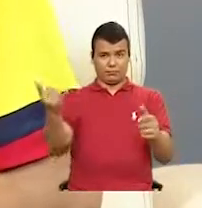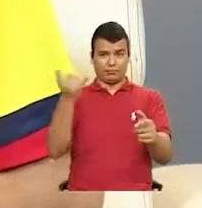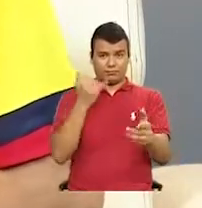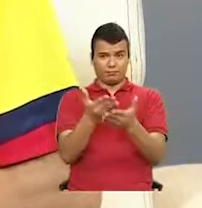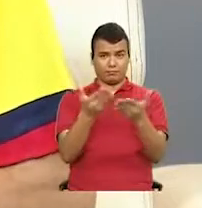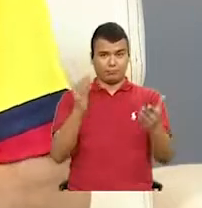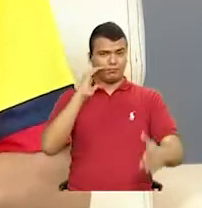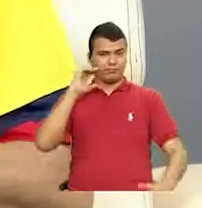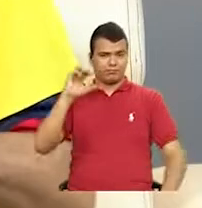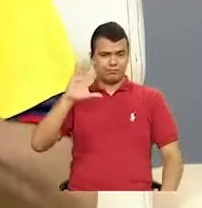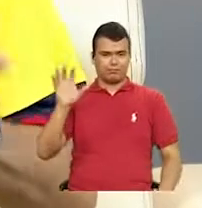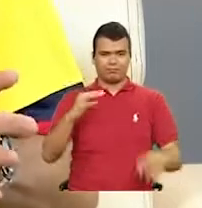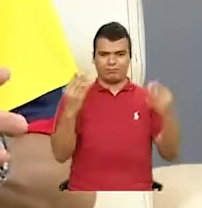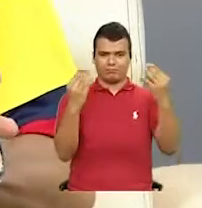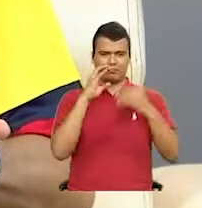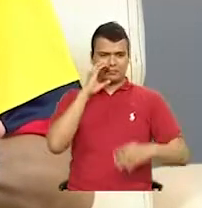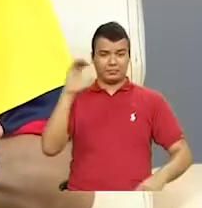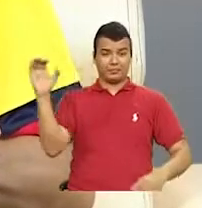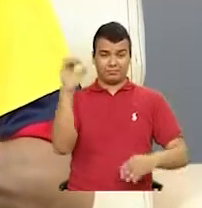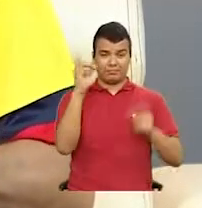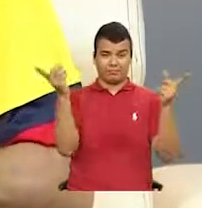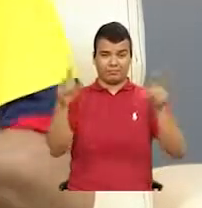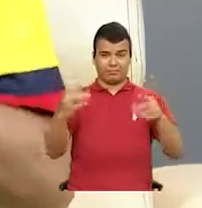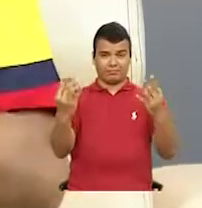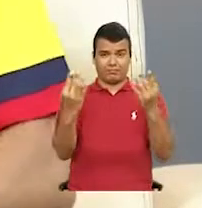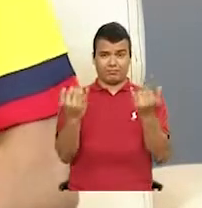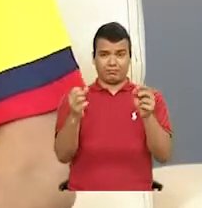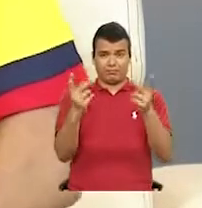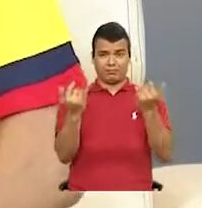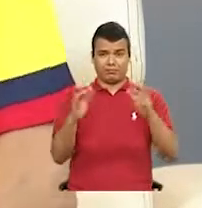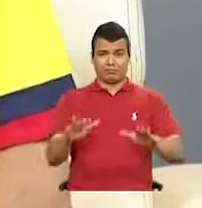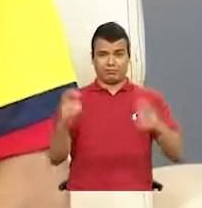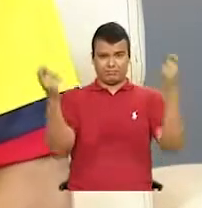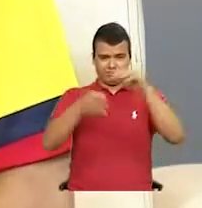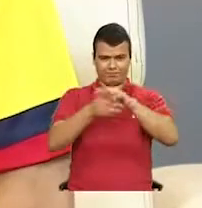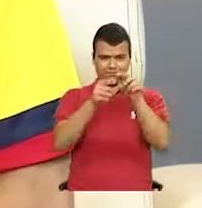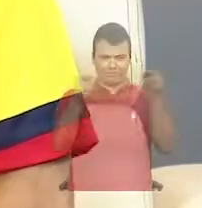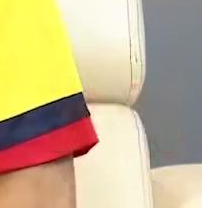nuestras amas de casa y nuestros amos de casa que nos ven a esta hora. Una pausa, ya regresamos.